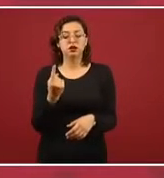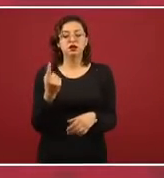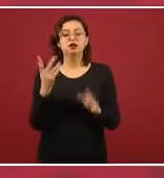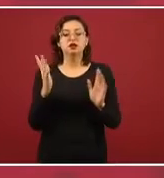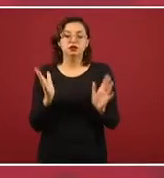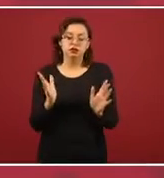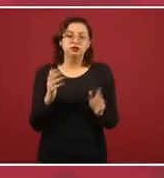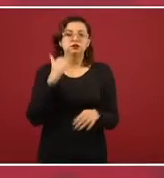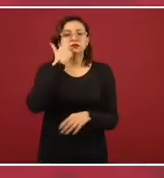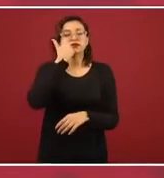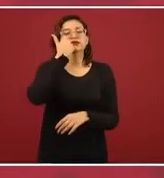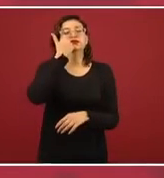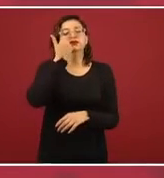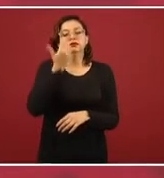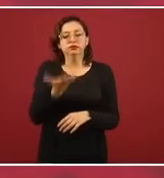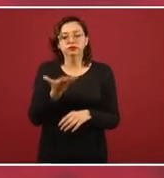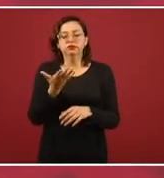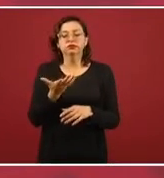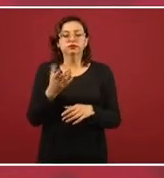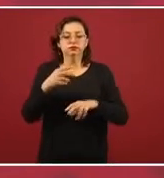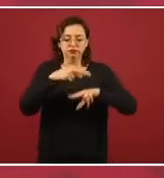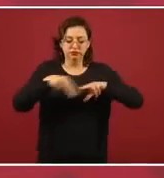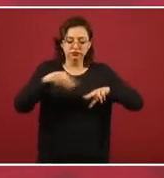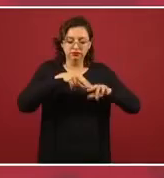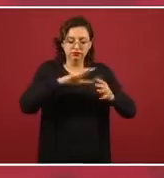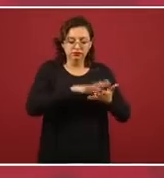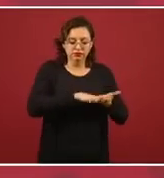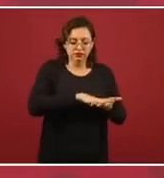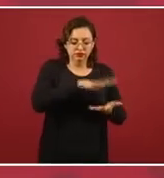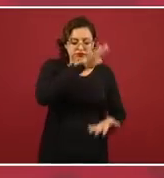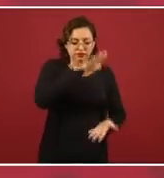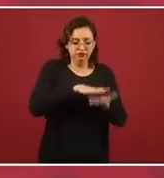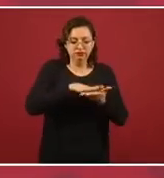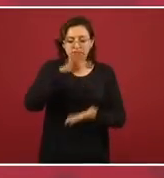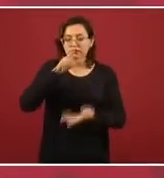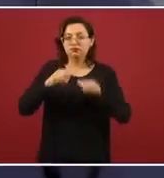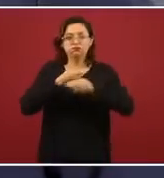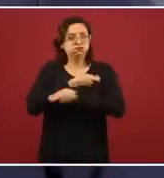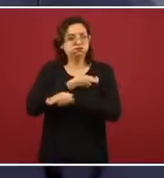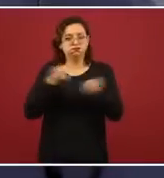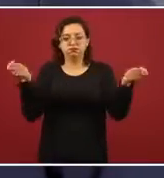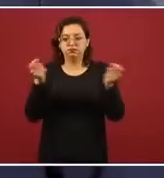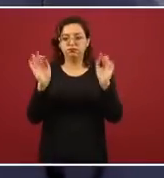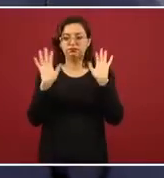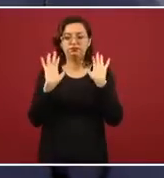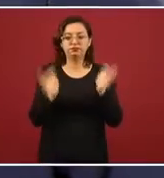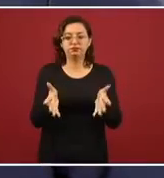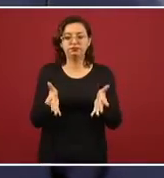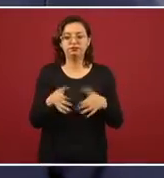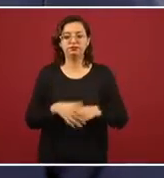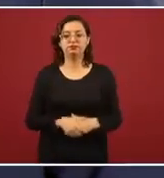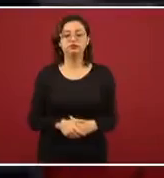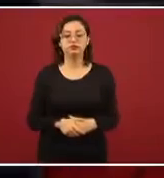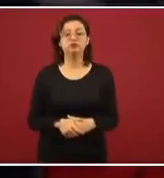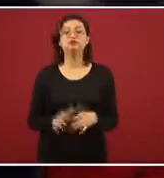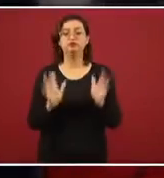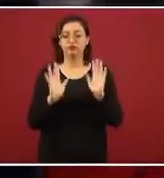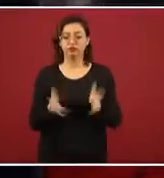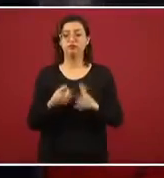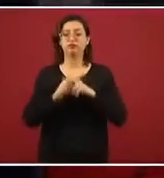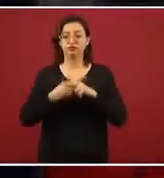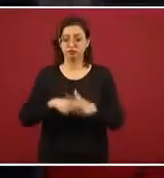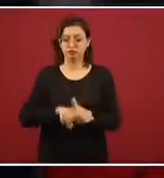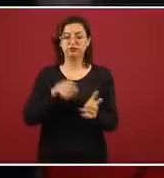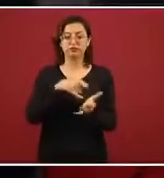ya distribuidos los boletos. ¿Ya empezaron a distribuirse? Ya se empezó a hacer